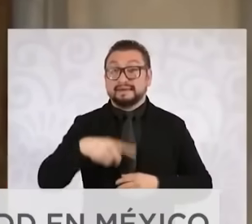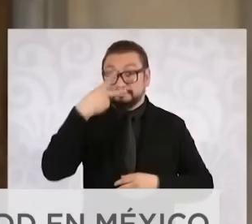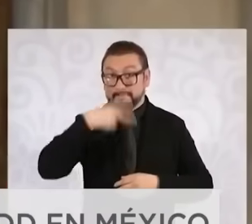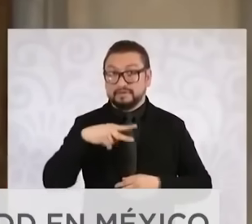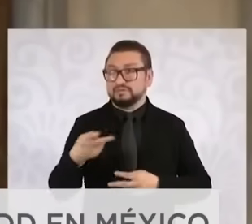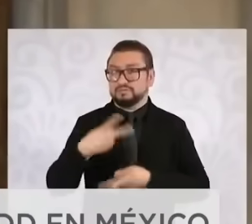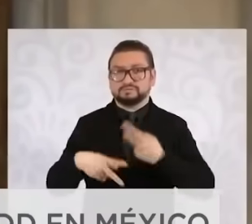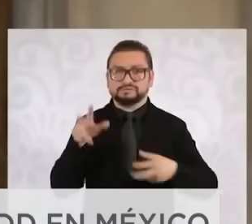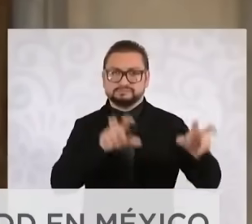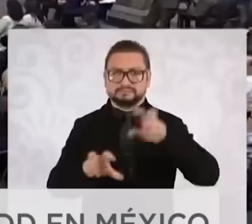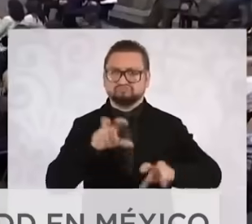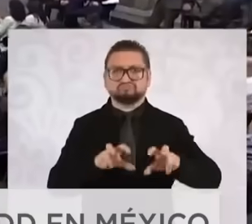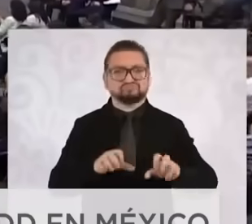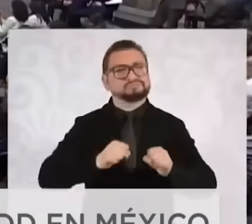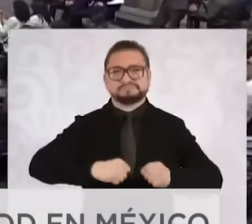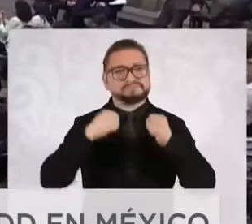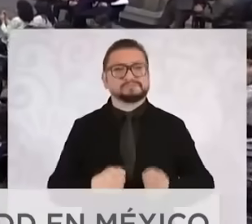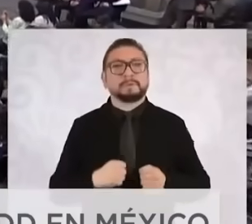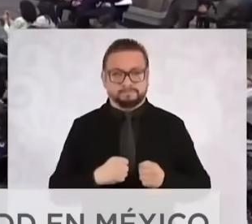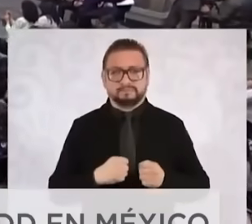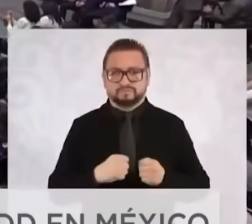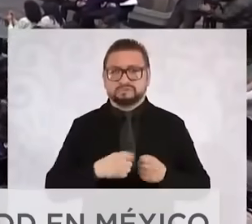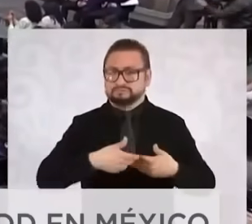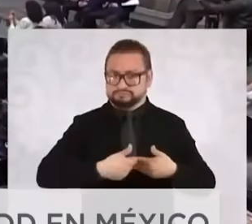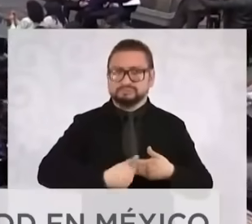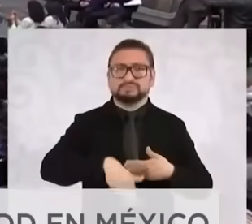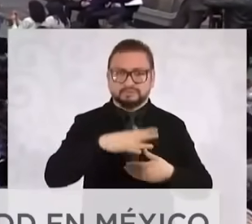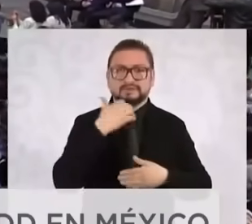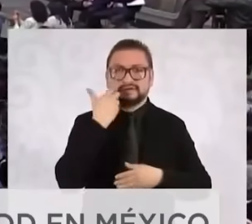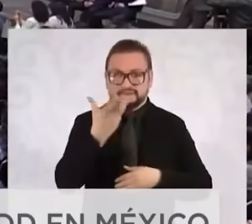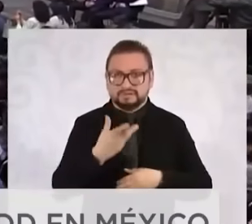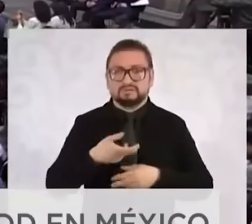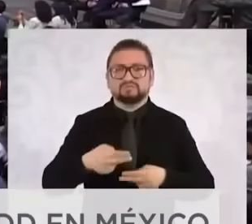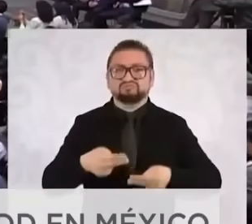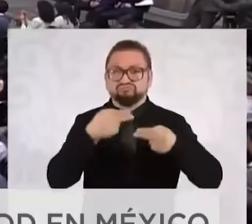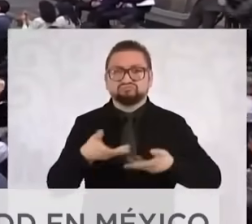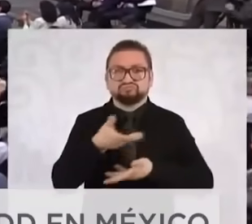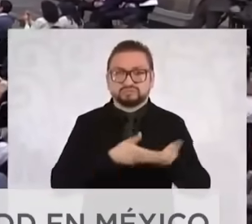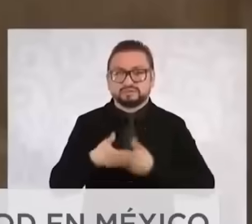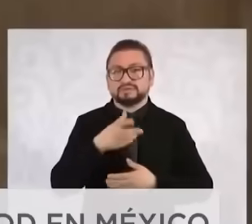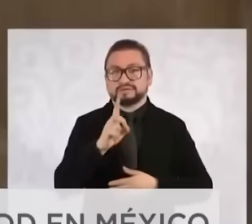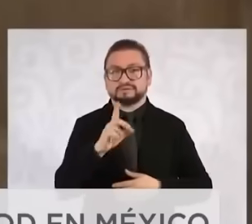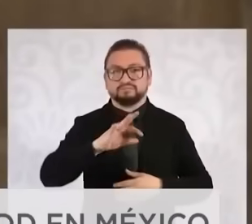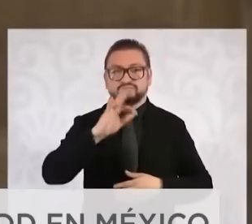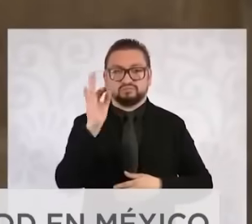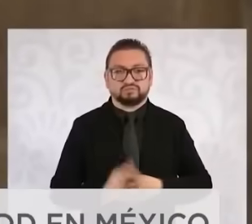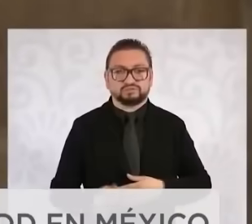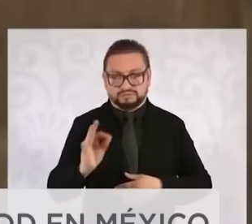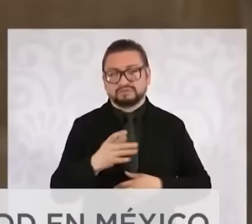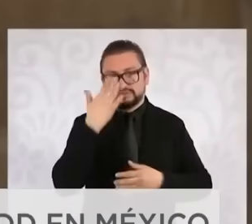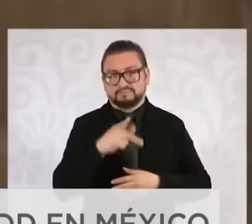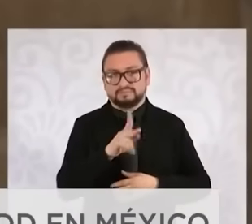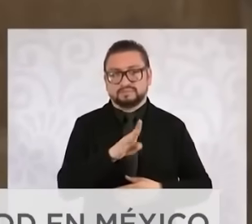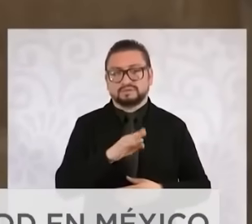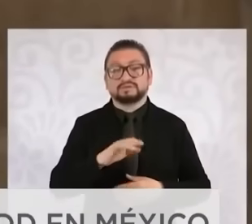de Economía, Marcelo Ebrard, dijo que México le expresó certidumbre y confianza a los inversionistas, tanto de México como de Estados